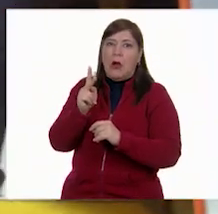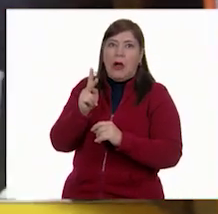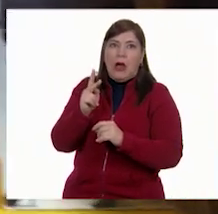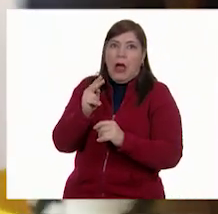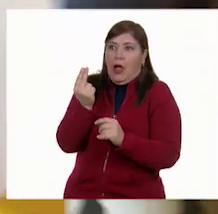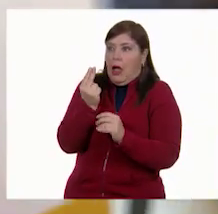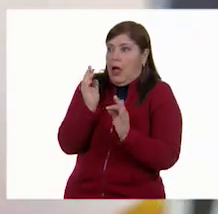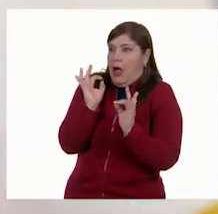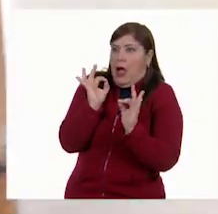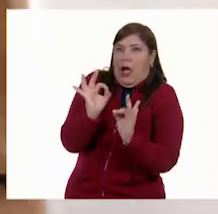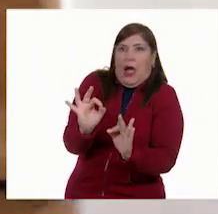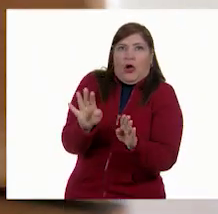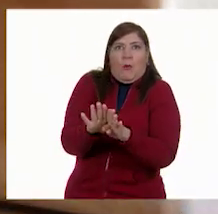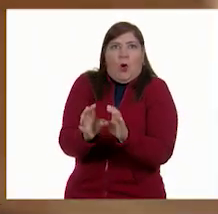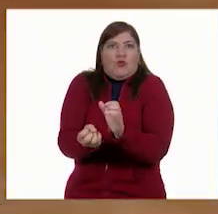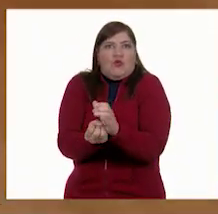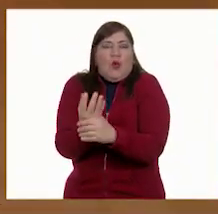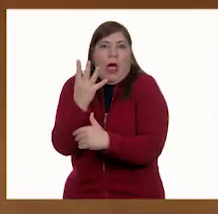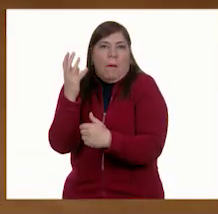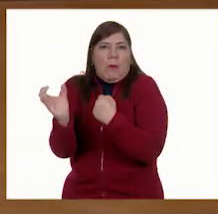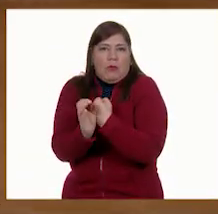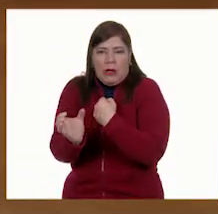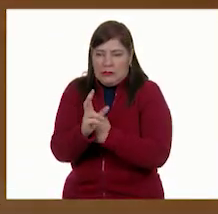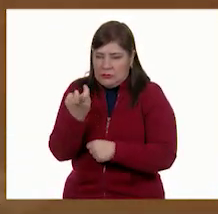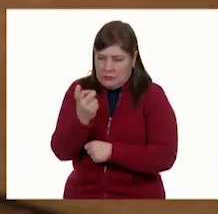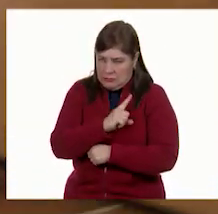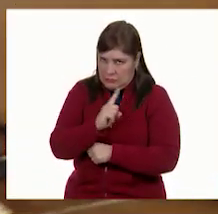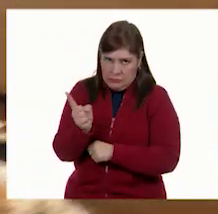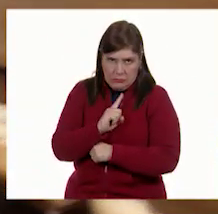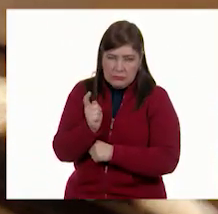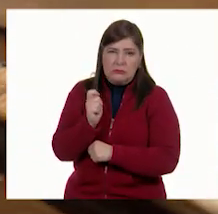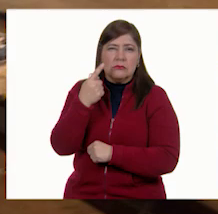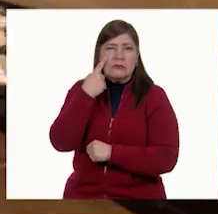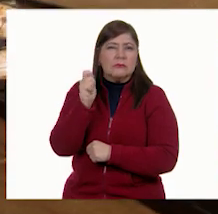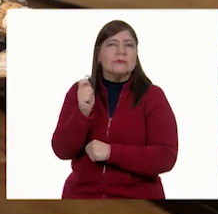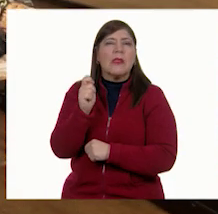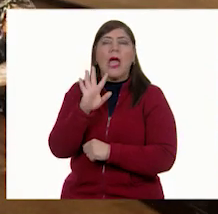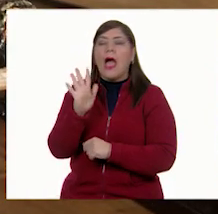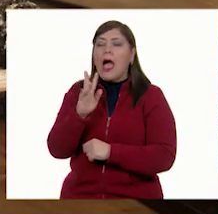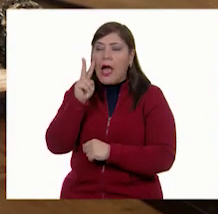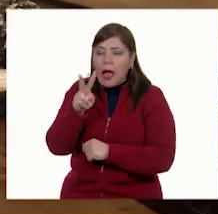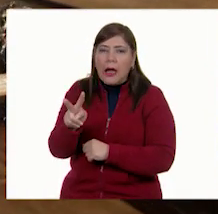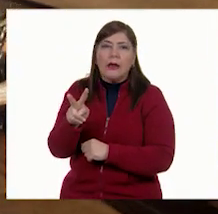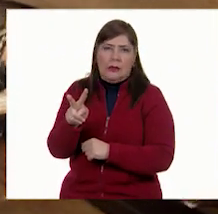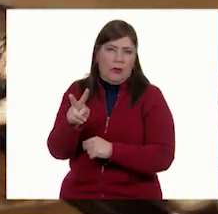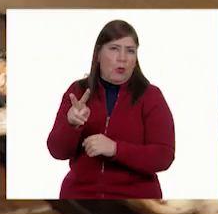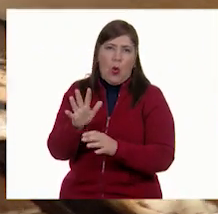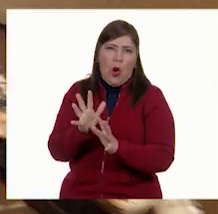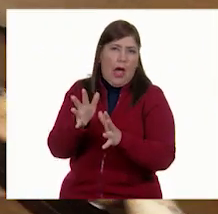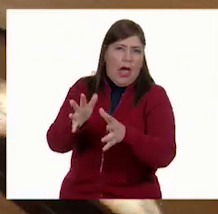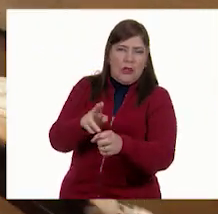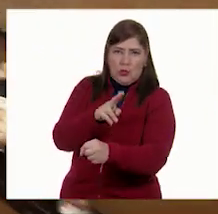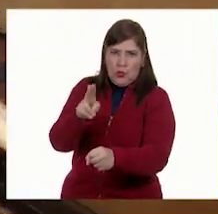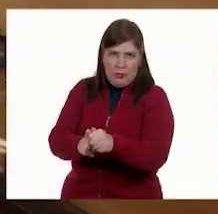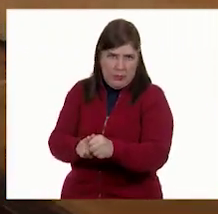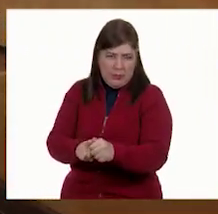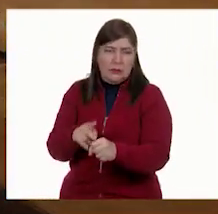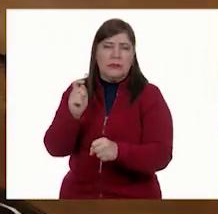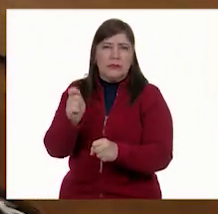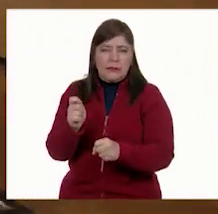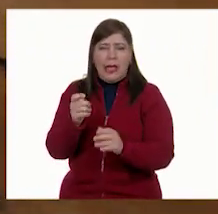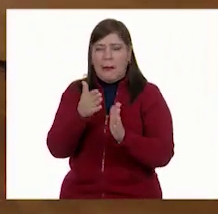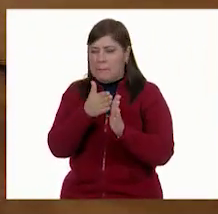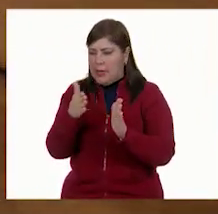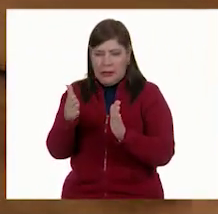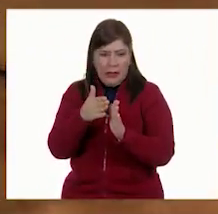todo reluciente y que parezca que la hicieron ayer. Y entonces llegar a ese término